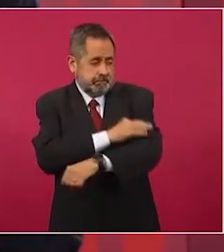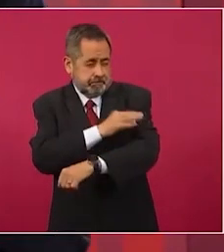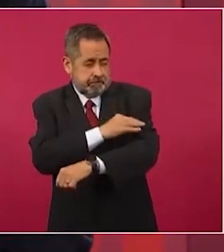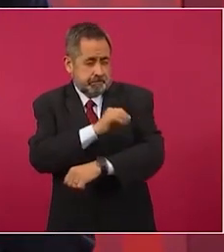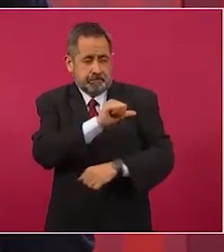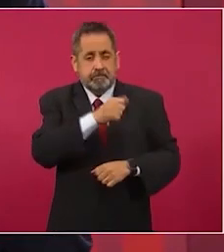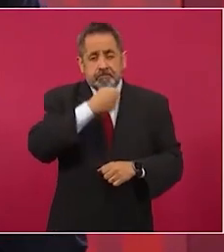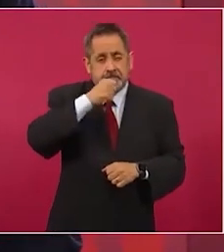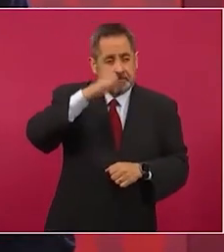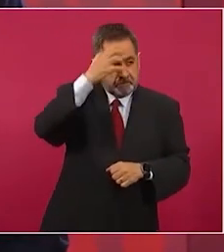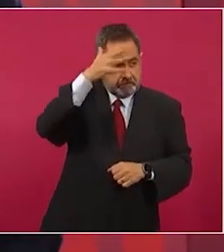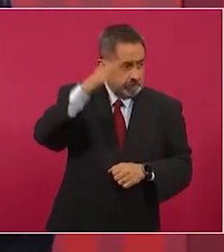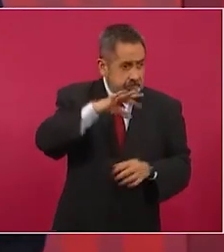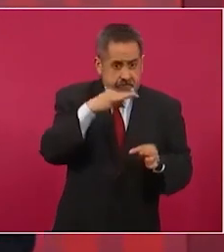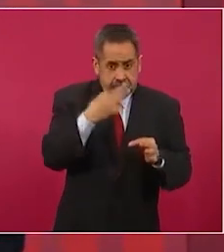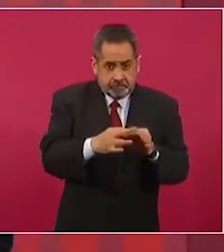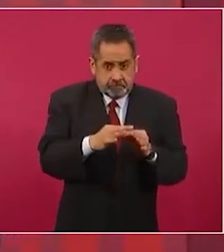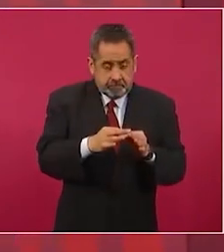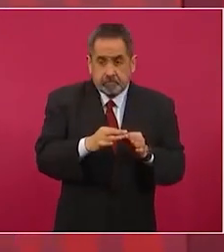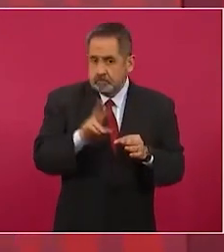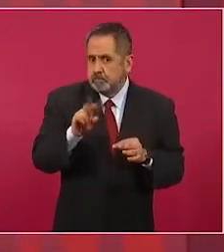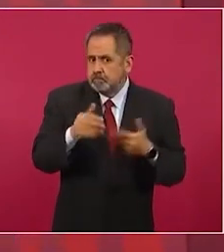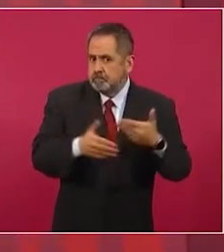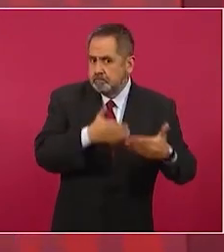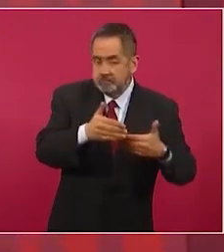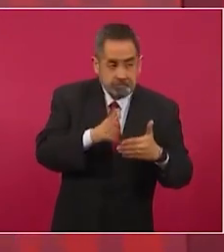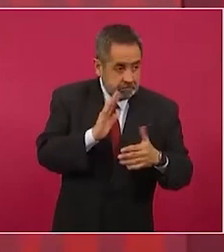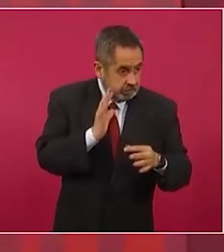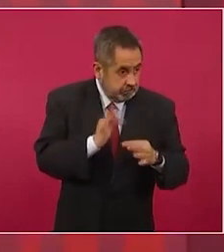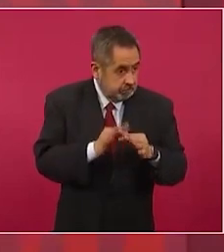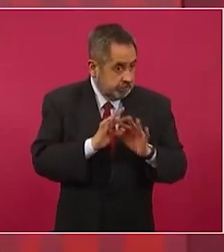de adultos mayores, que ya se está avanzando,